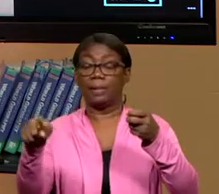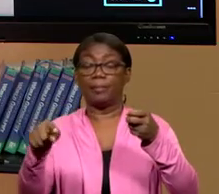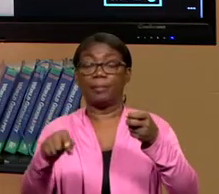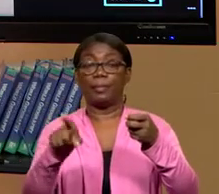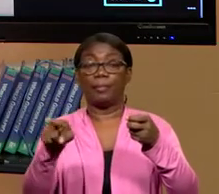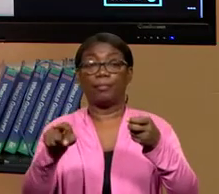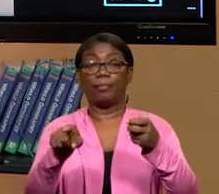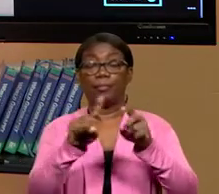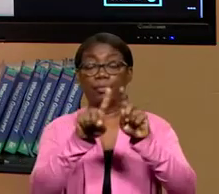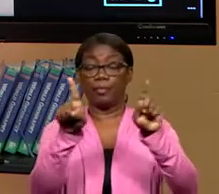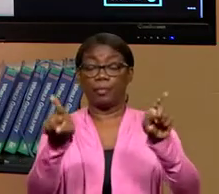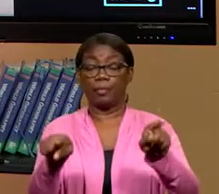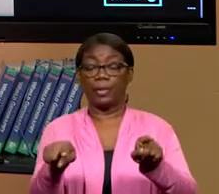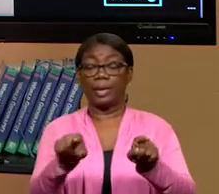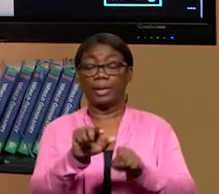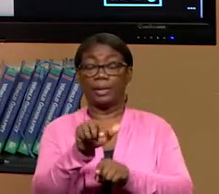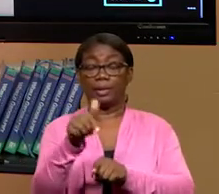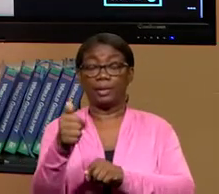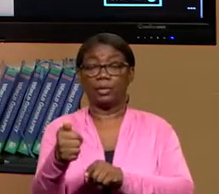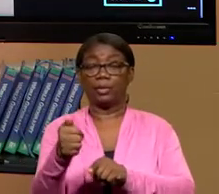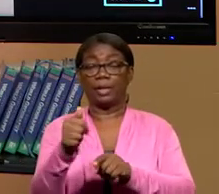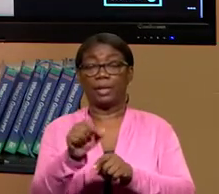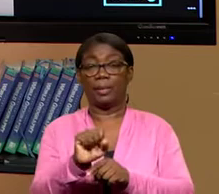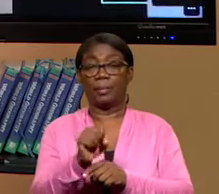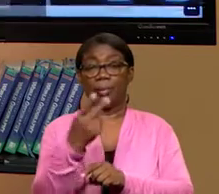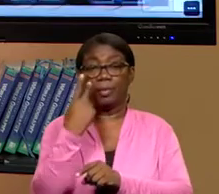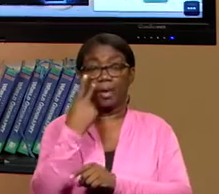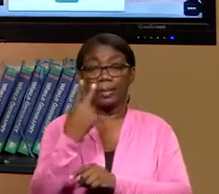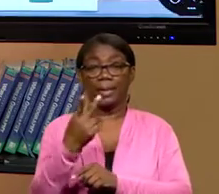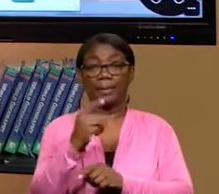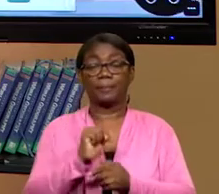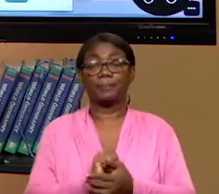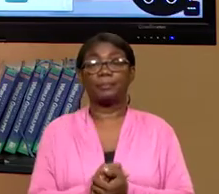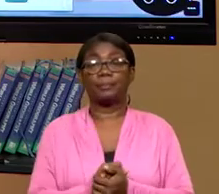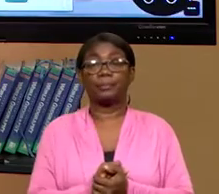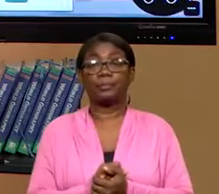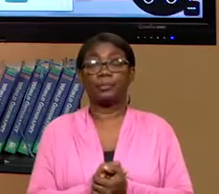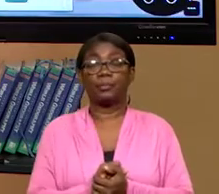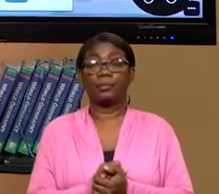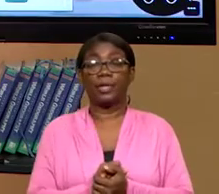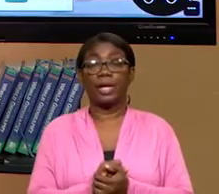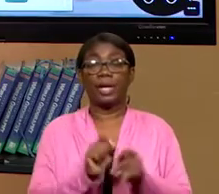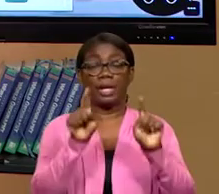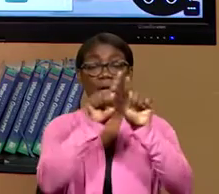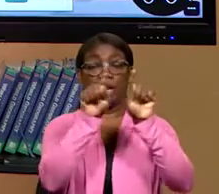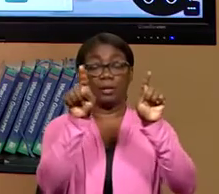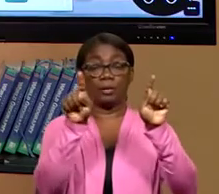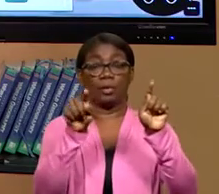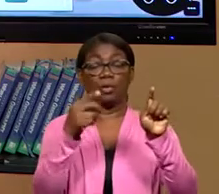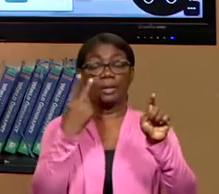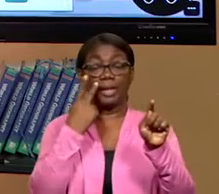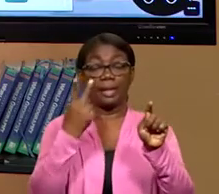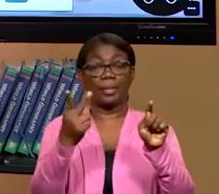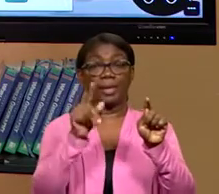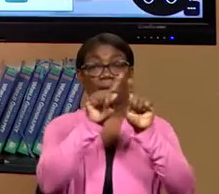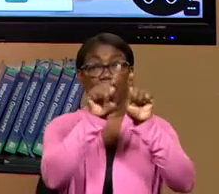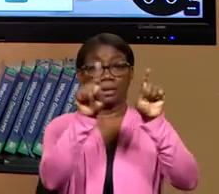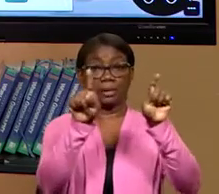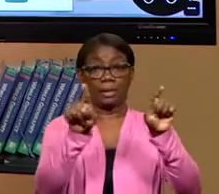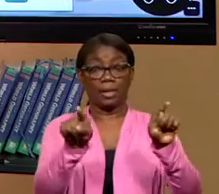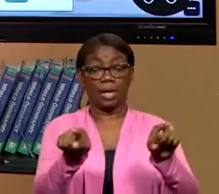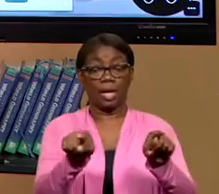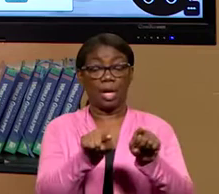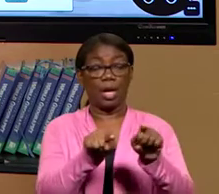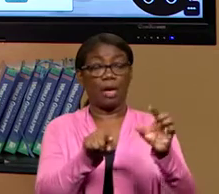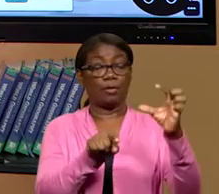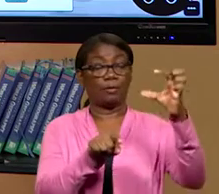en retroalimentación. Vamos a ver su funcionamiento. Bien, en el funcionamiento ustedes observan que hay una fuente